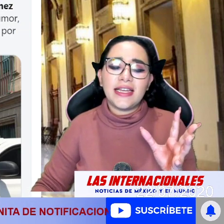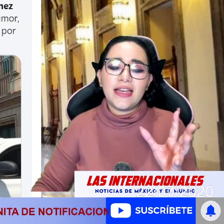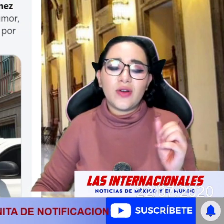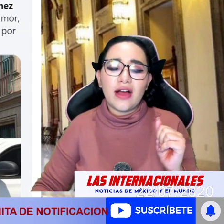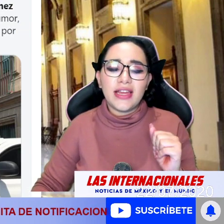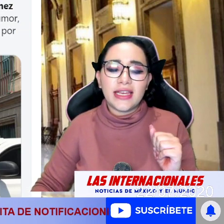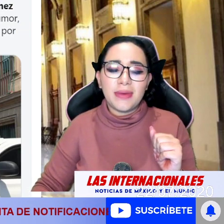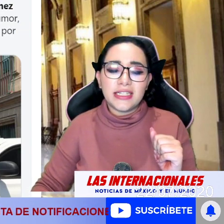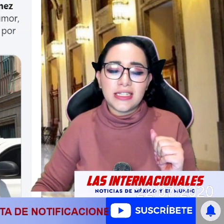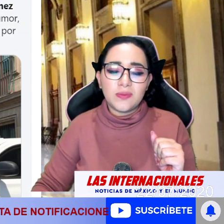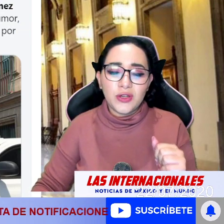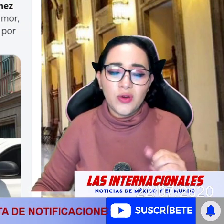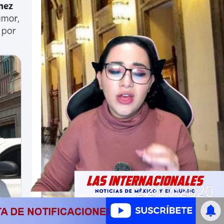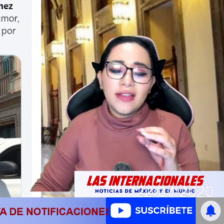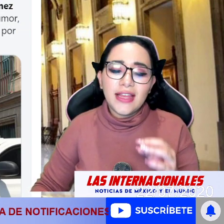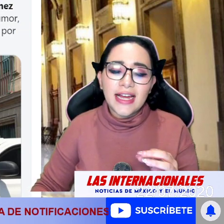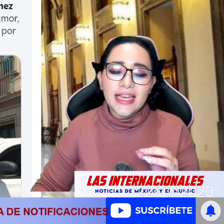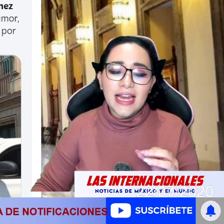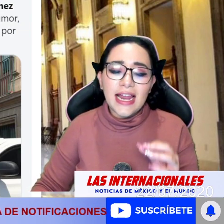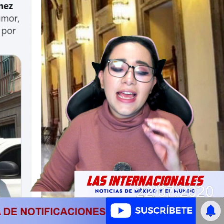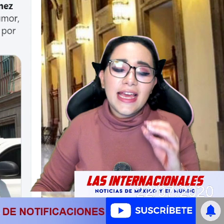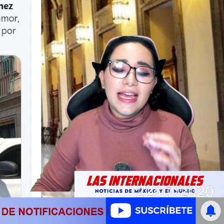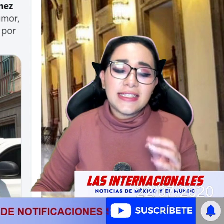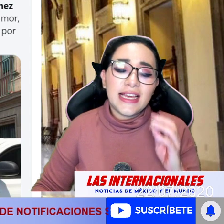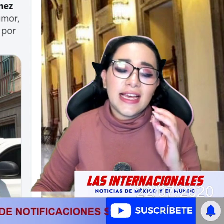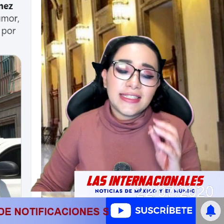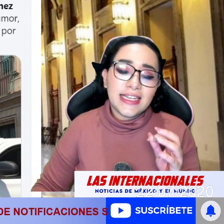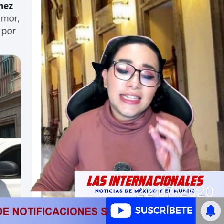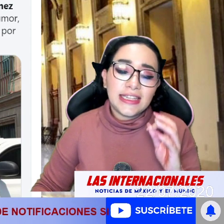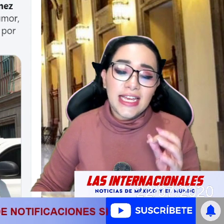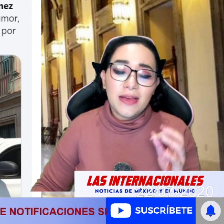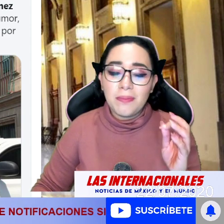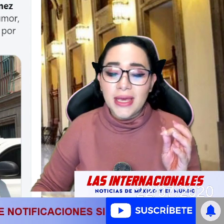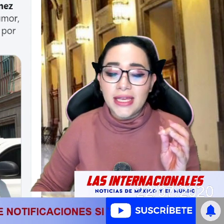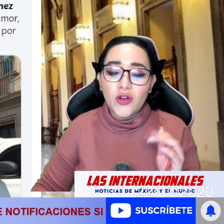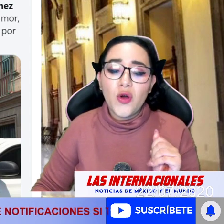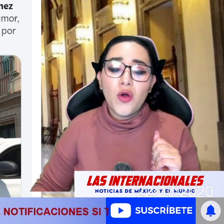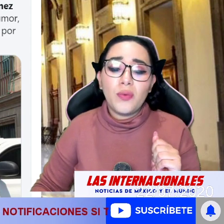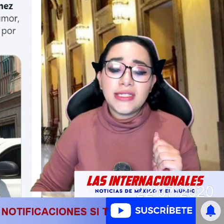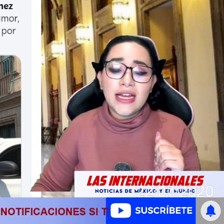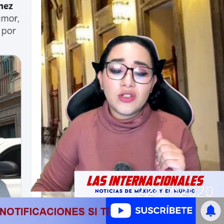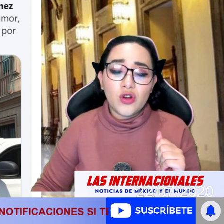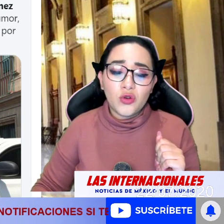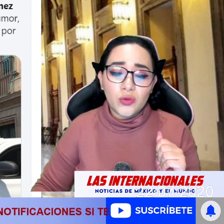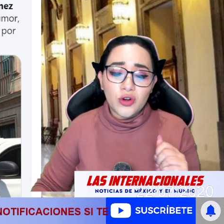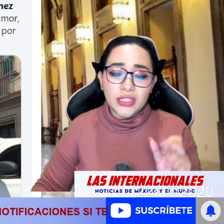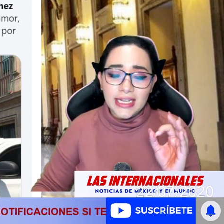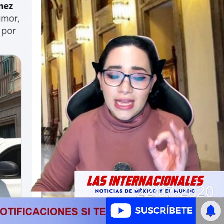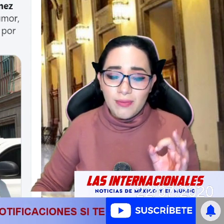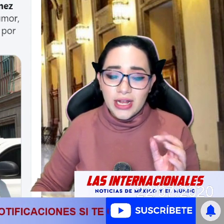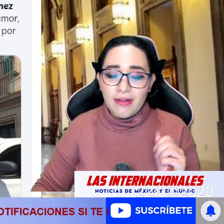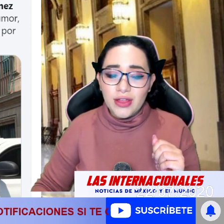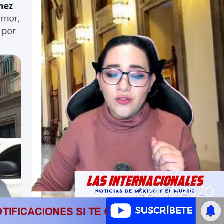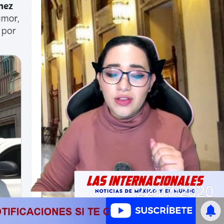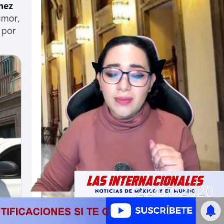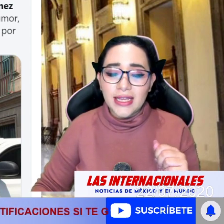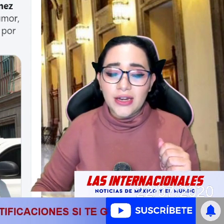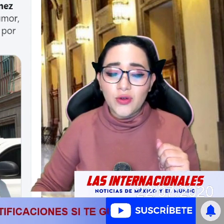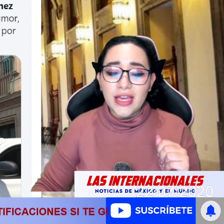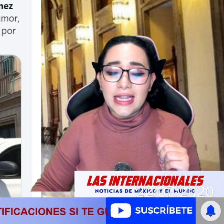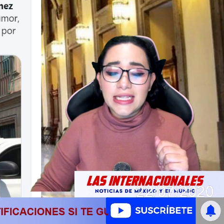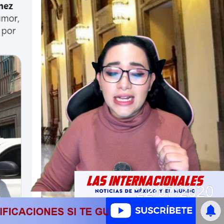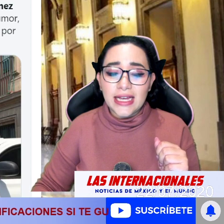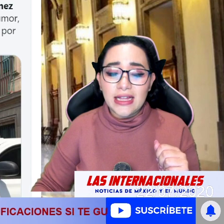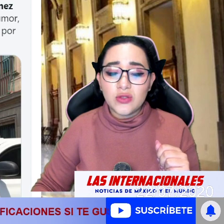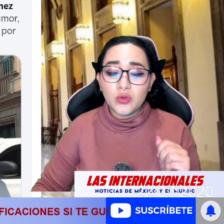de que el ingeniero javier jiménez espriú dejaría la s de méxico pues ya no es sólo un rumor ya que hablo acaba de confirmar